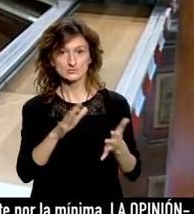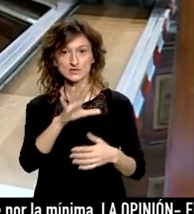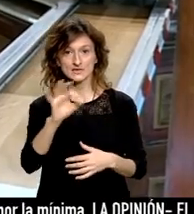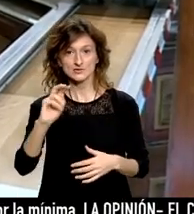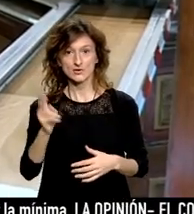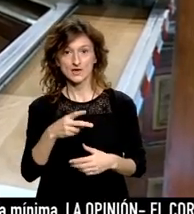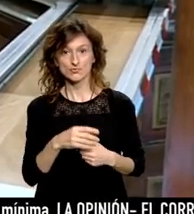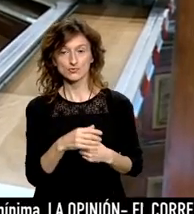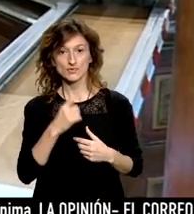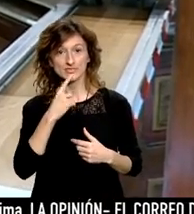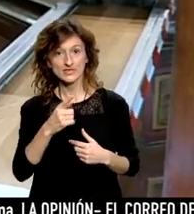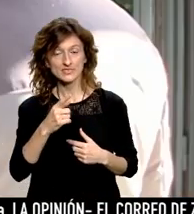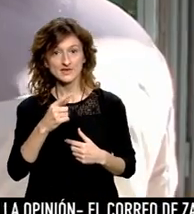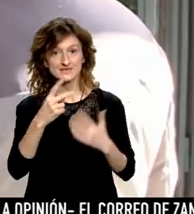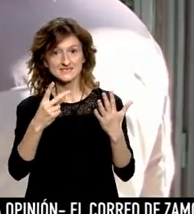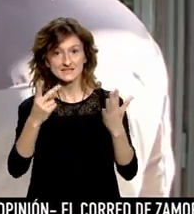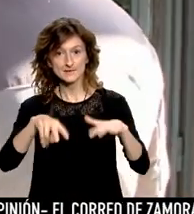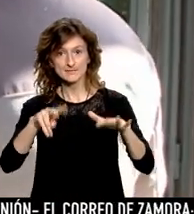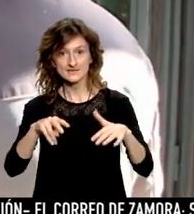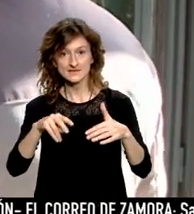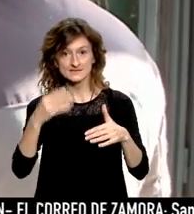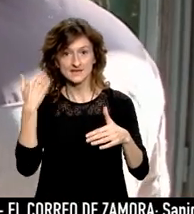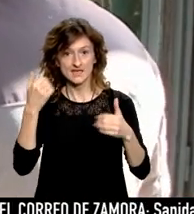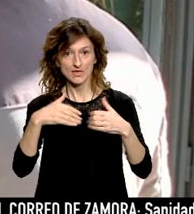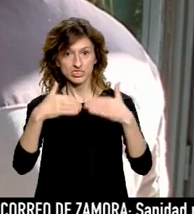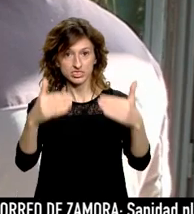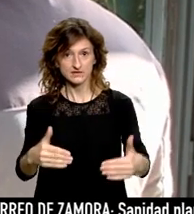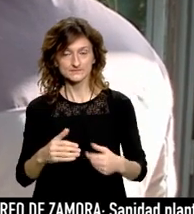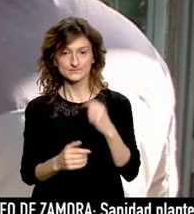500 euros, que llegan, eso sí, 7 meses después de aprobarse.